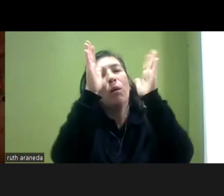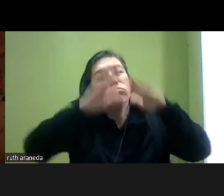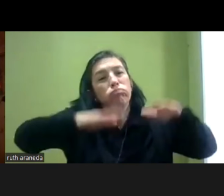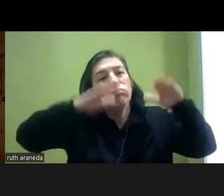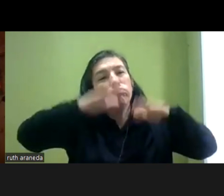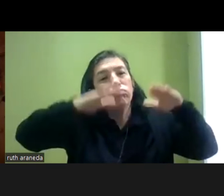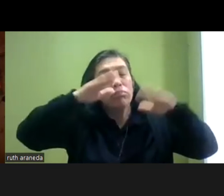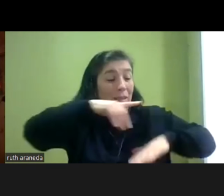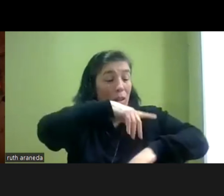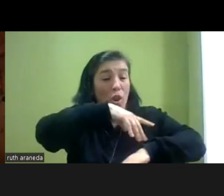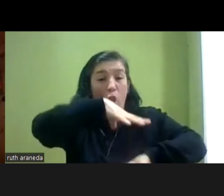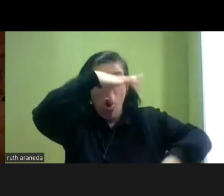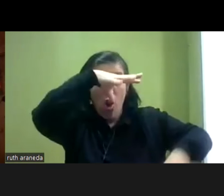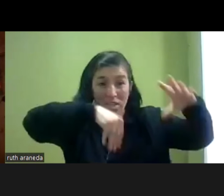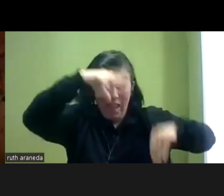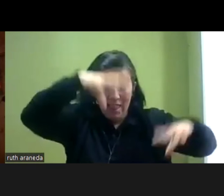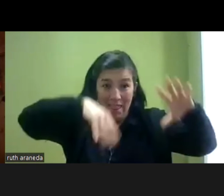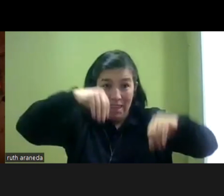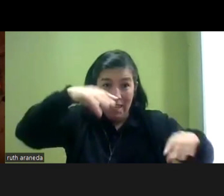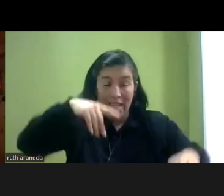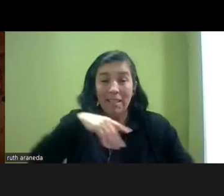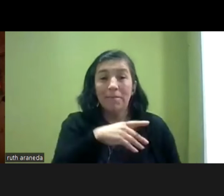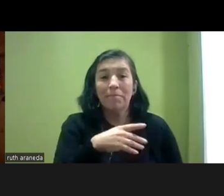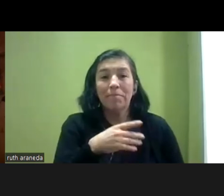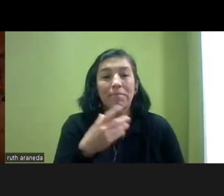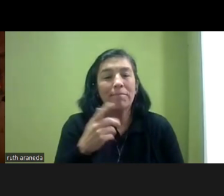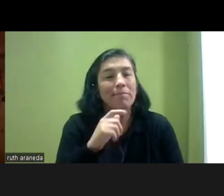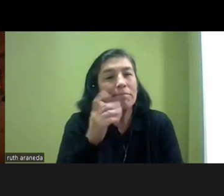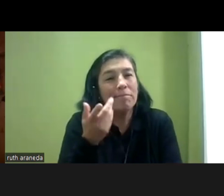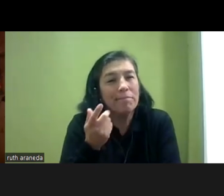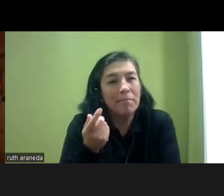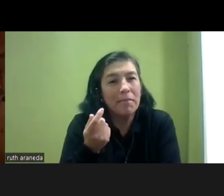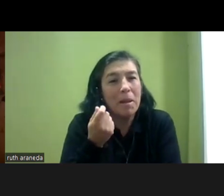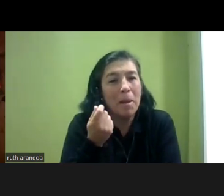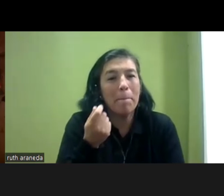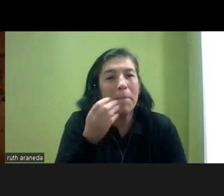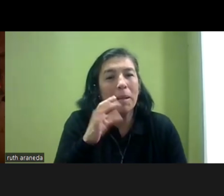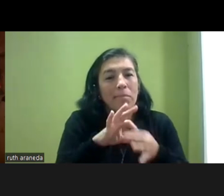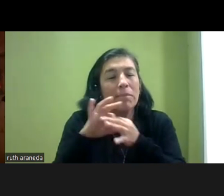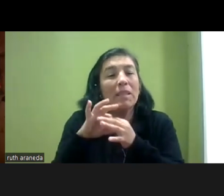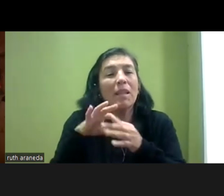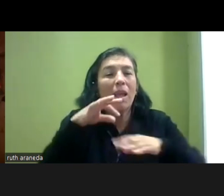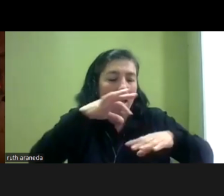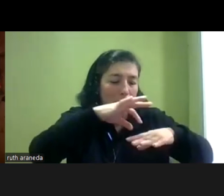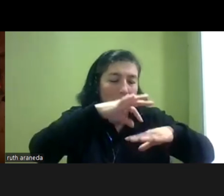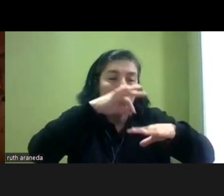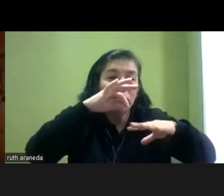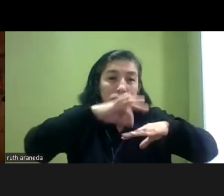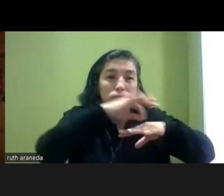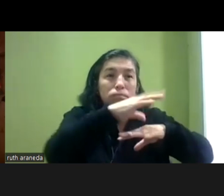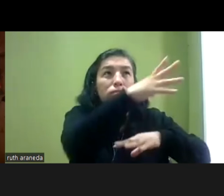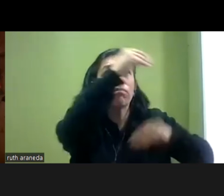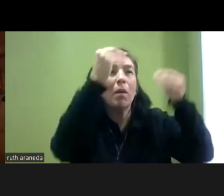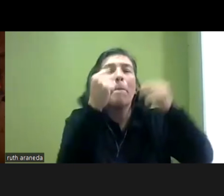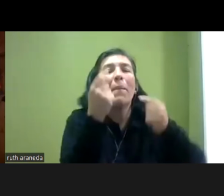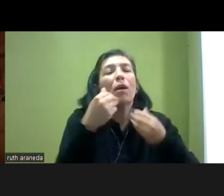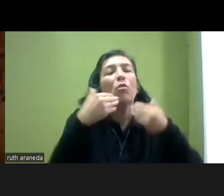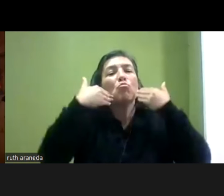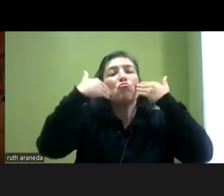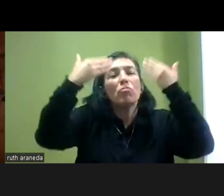Andes, y eso quiere decir que es el vegetal que se utiliza para la ofrenda.